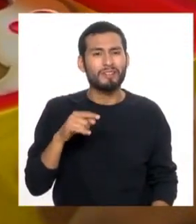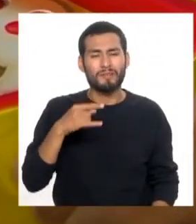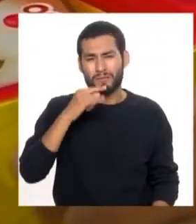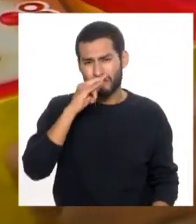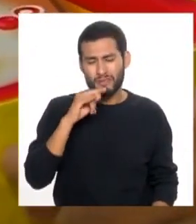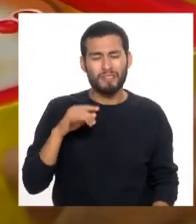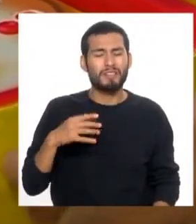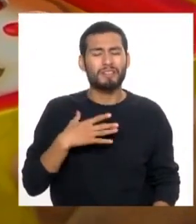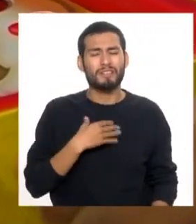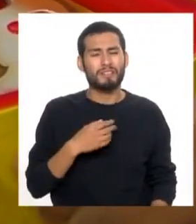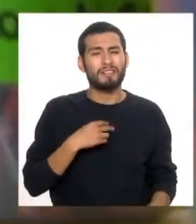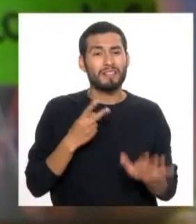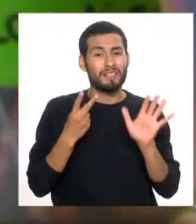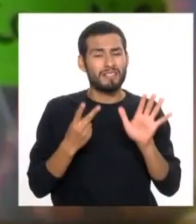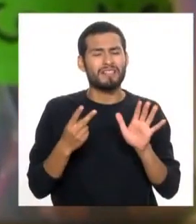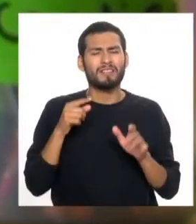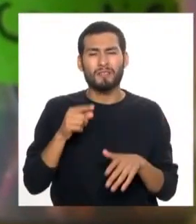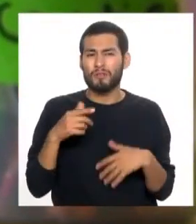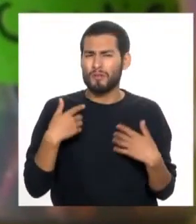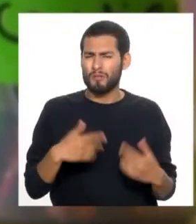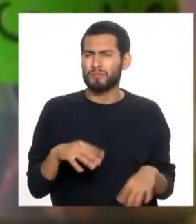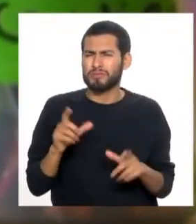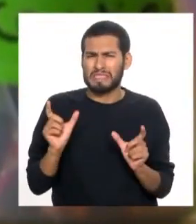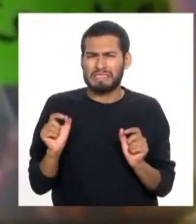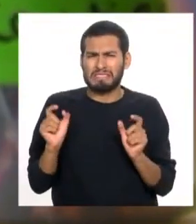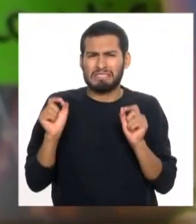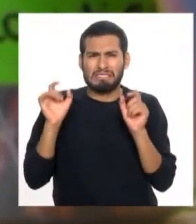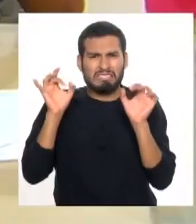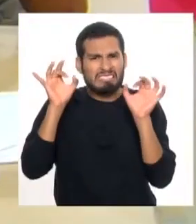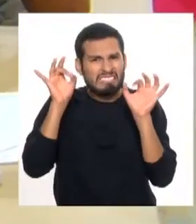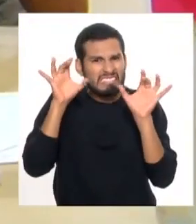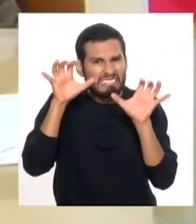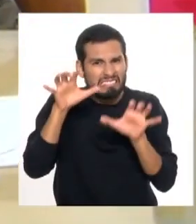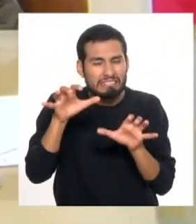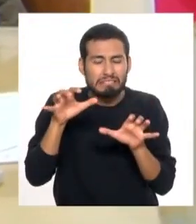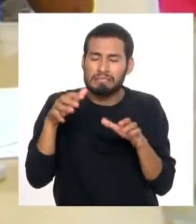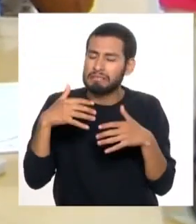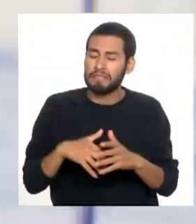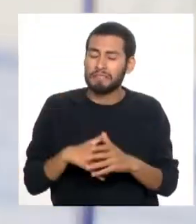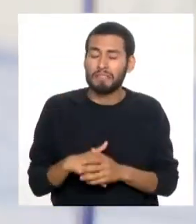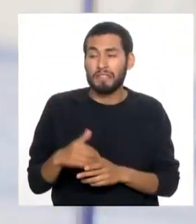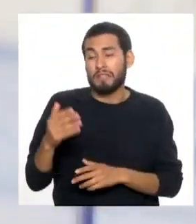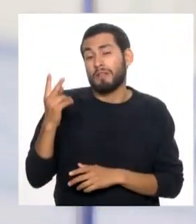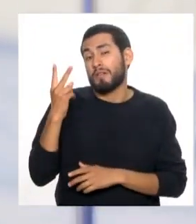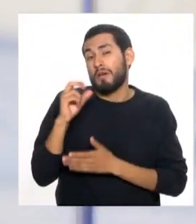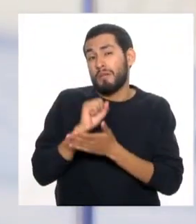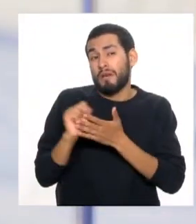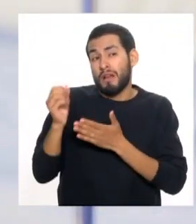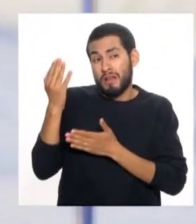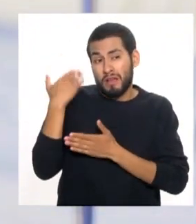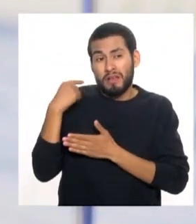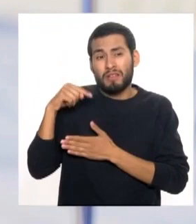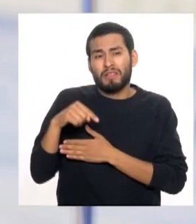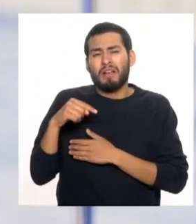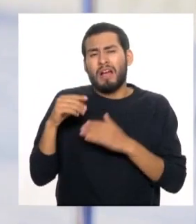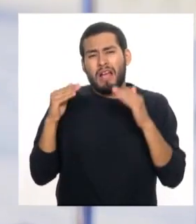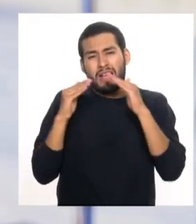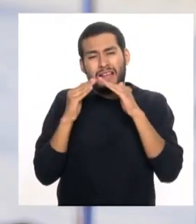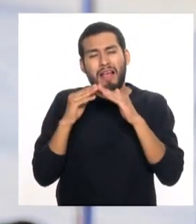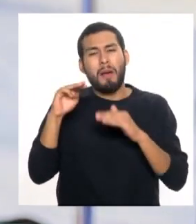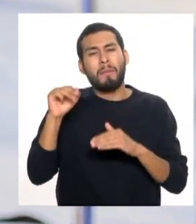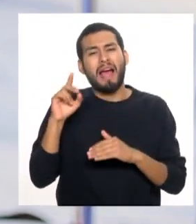7 años que se enfrenta ante un monstruo llamado cáncer. Desde hace 2 meses, viven en Casa Magia.